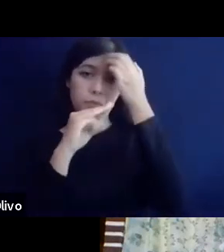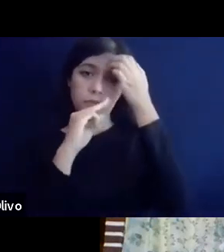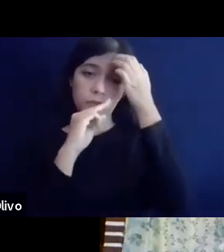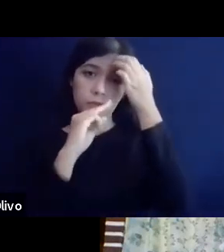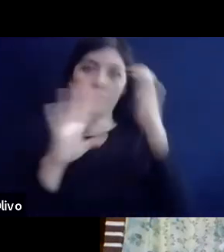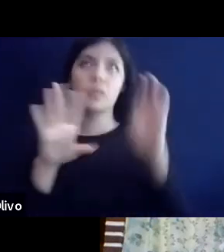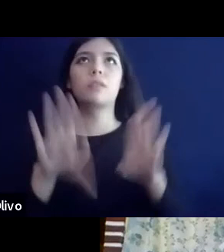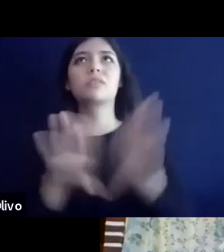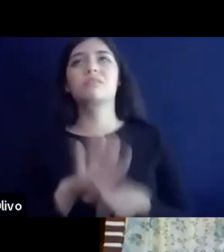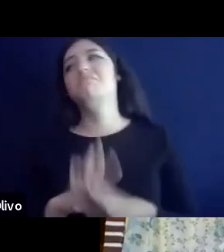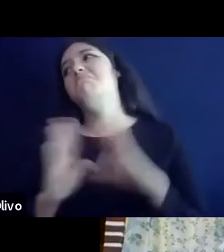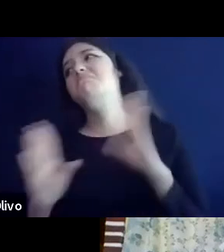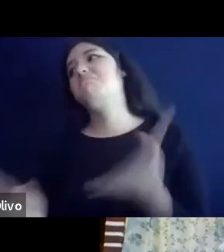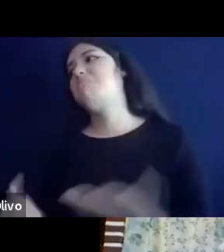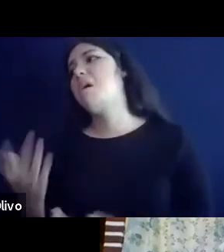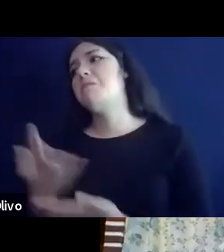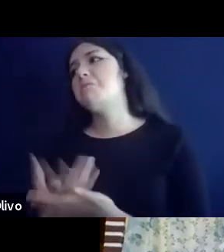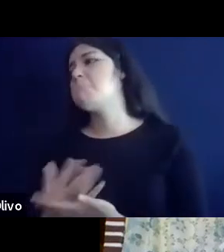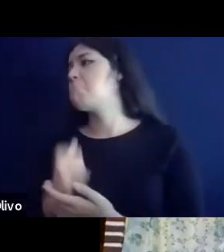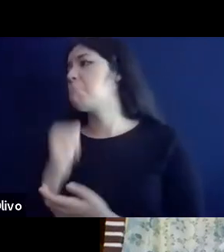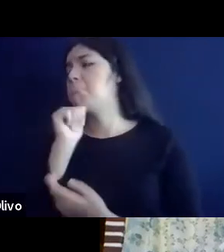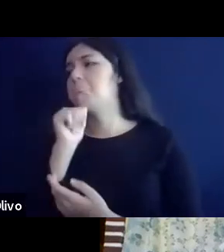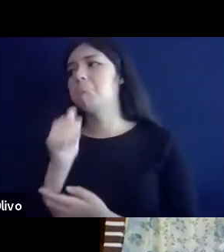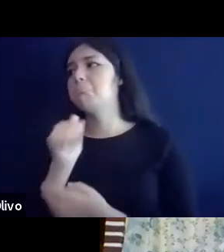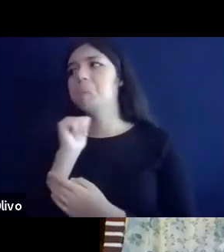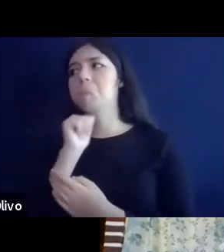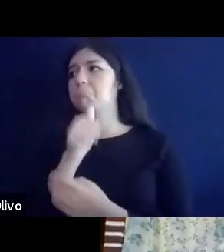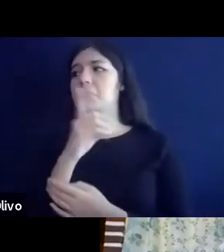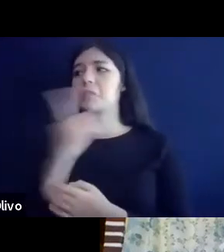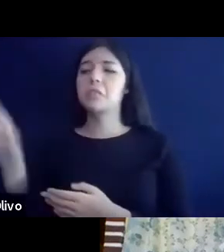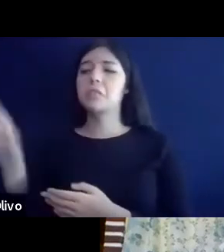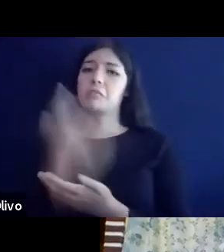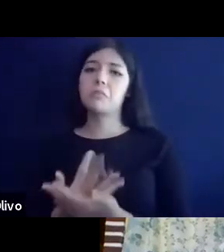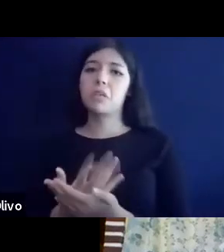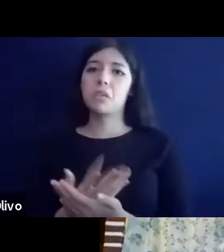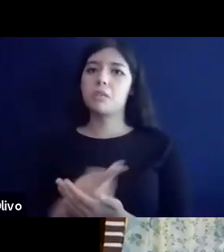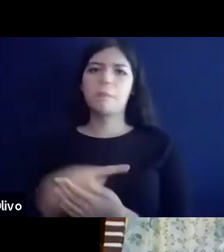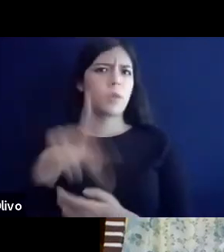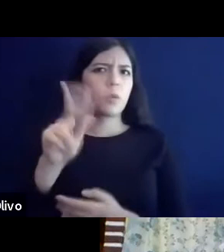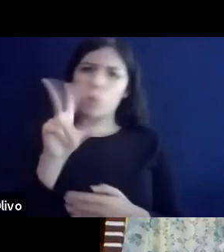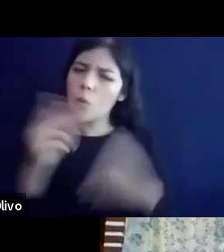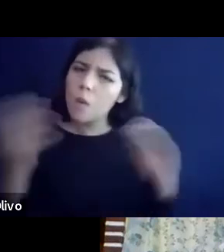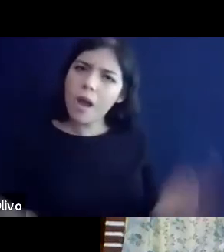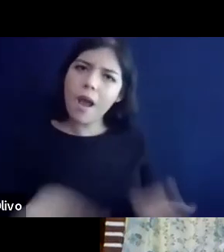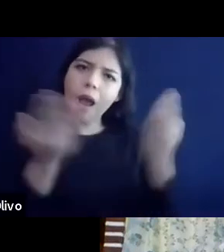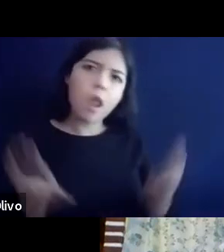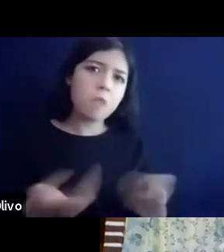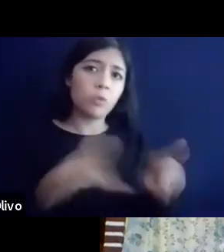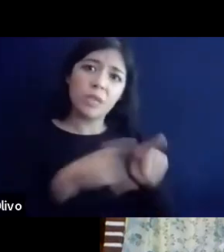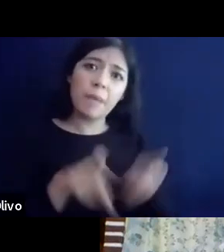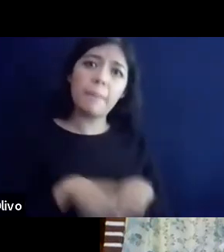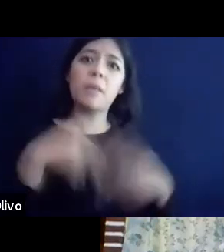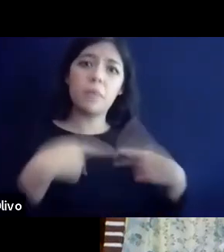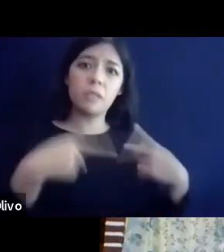las expectativas con respecto a sus hijos. Y no, realmente nosotros que tenemos alguna discapacidad, tenemos que expresar y luchar